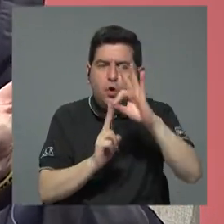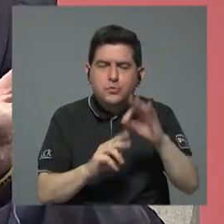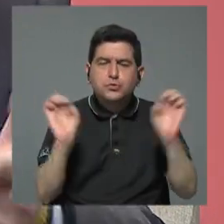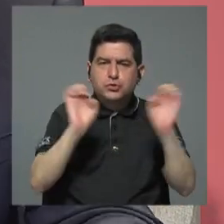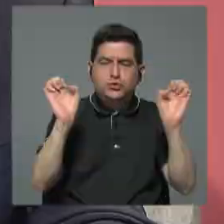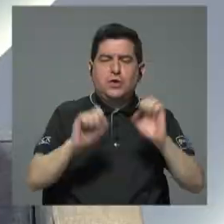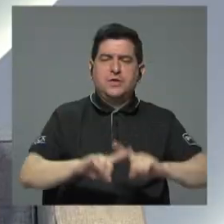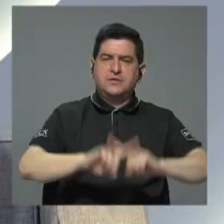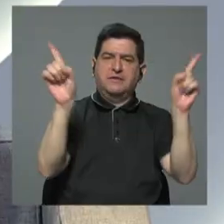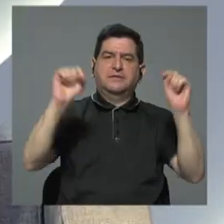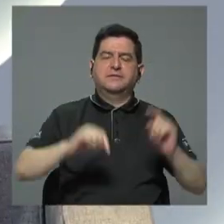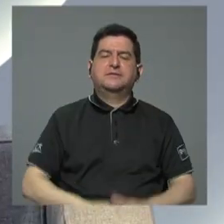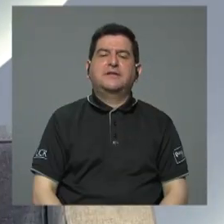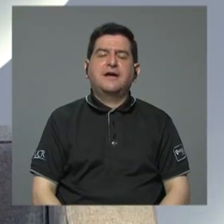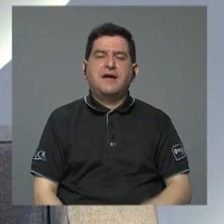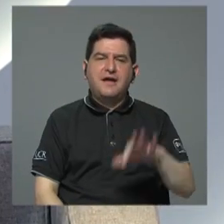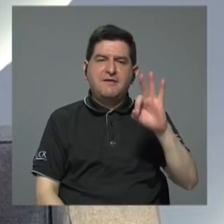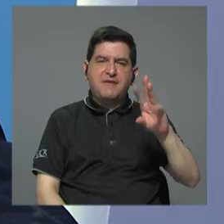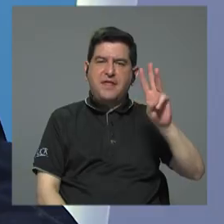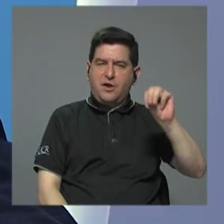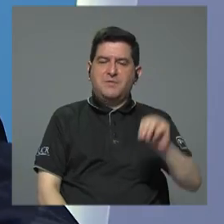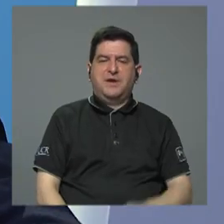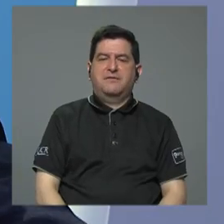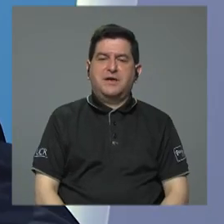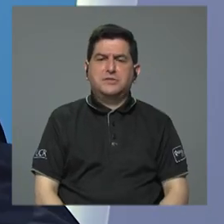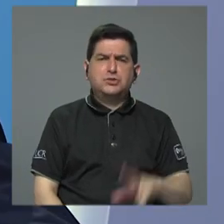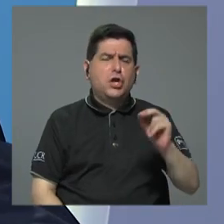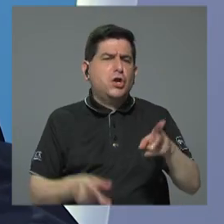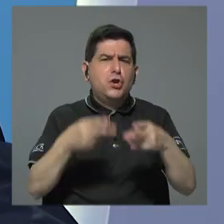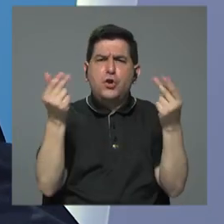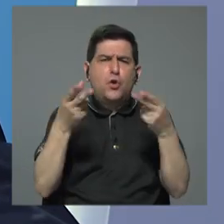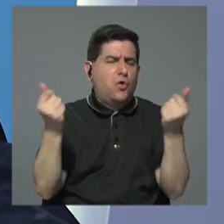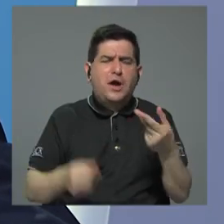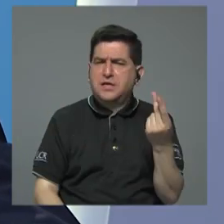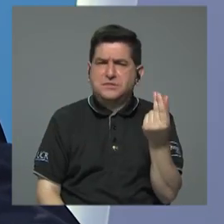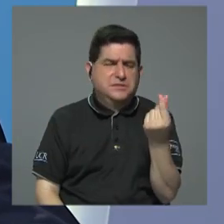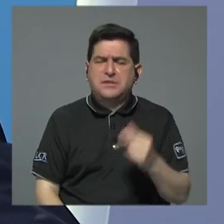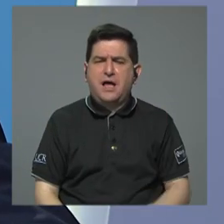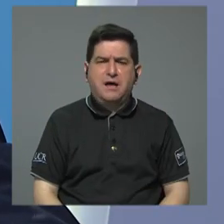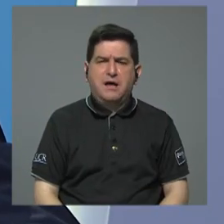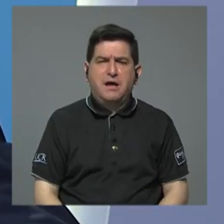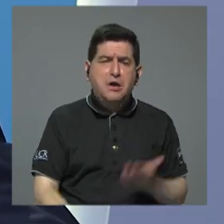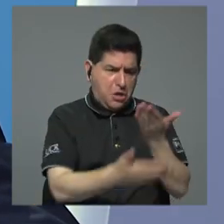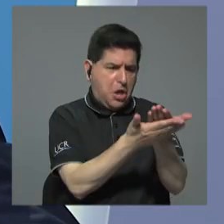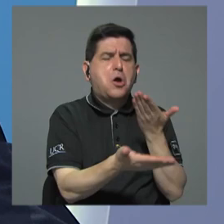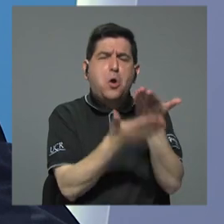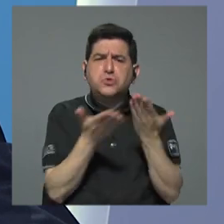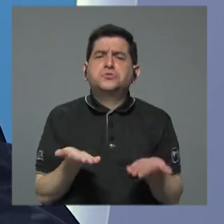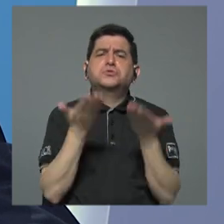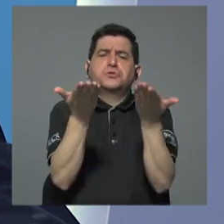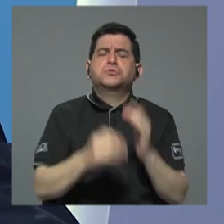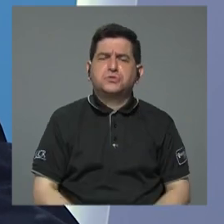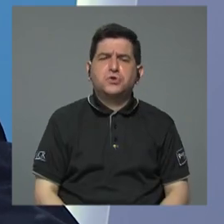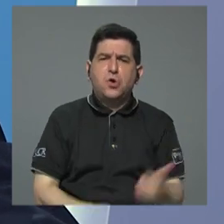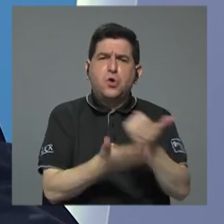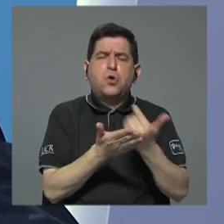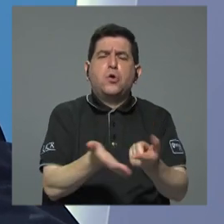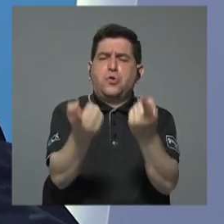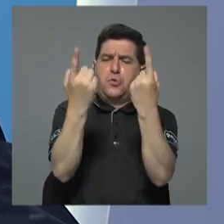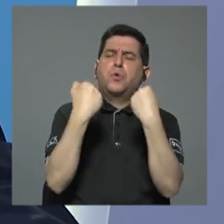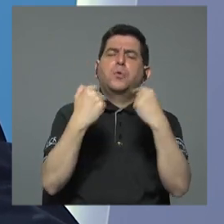energía. Federico Malavasi. O sea, no tenemos que gastar nuestros recursos, se dan concesiones, los recursos